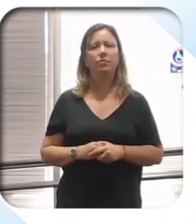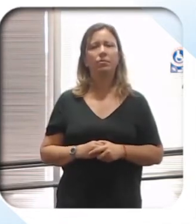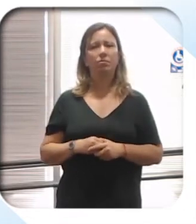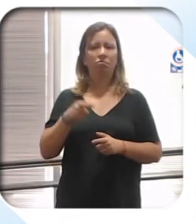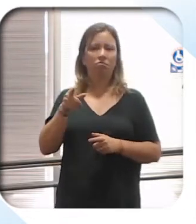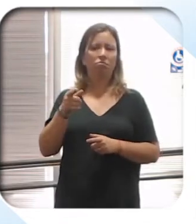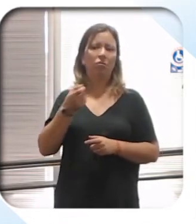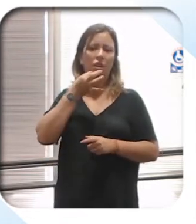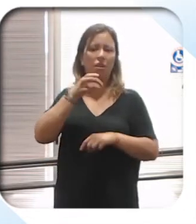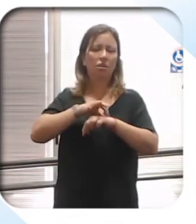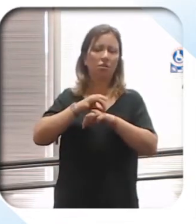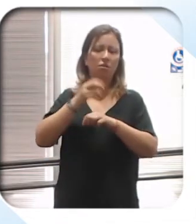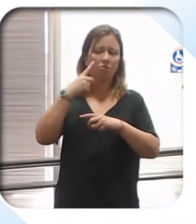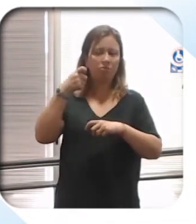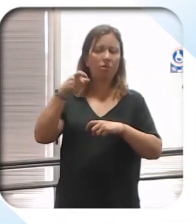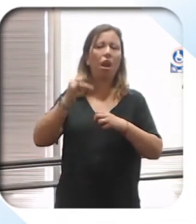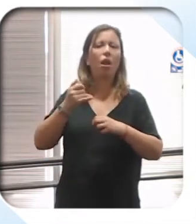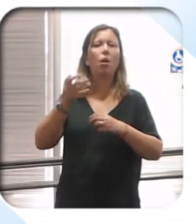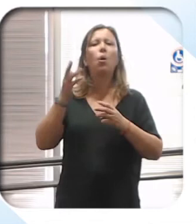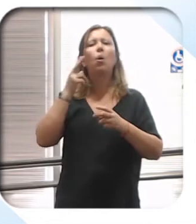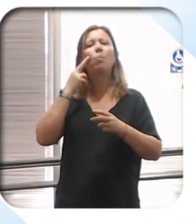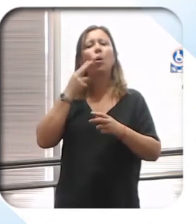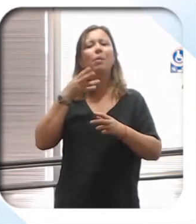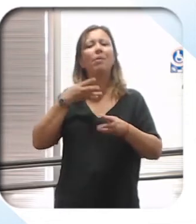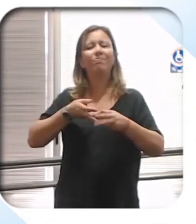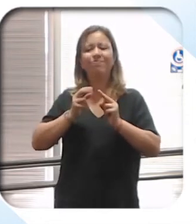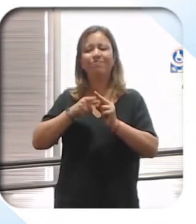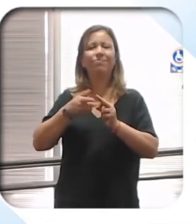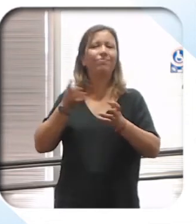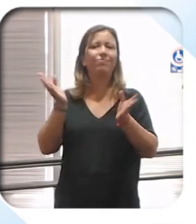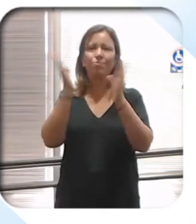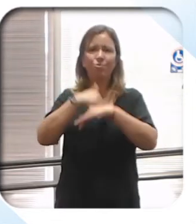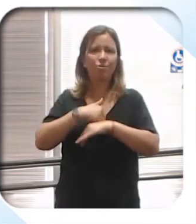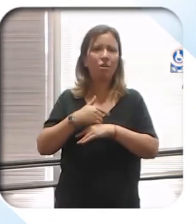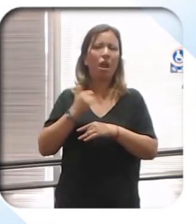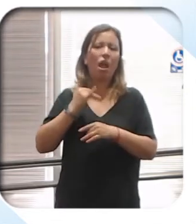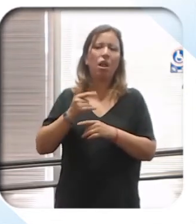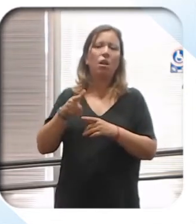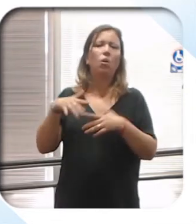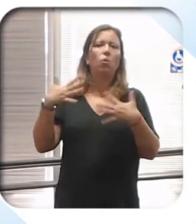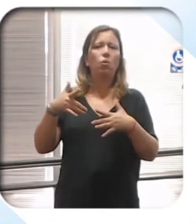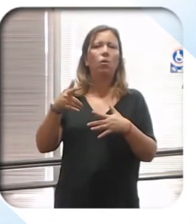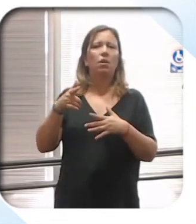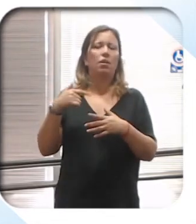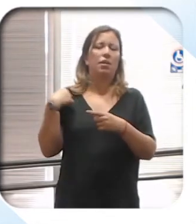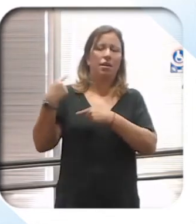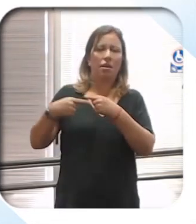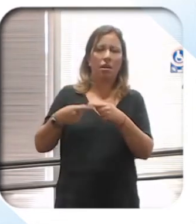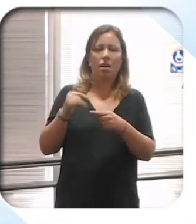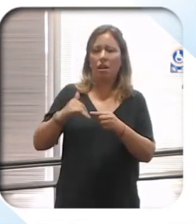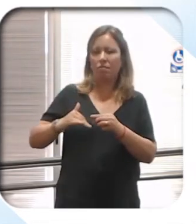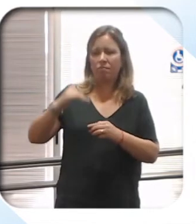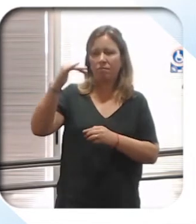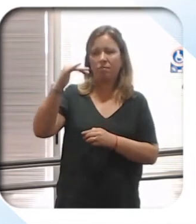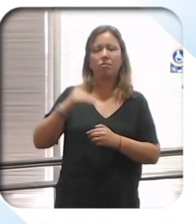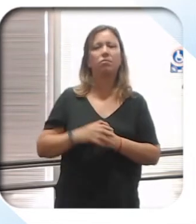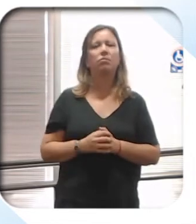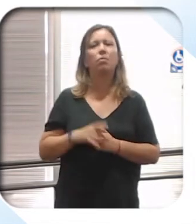El diagnóstico sexológico es una disfunción eréctil de mantenimiento situacional psicógena. Psicógena no es de origen